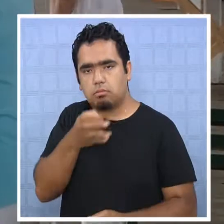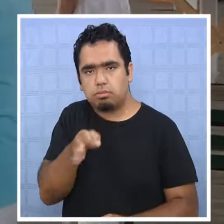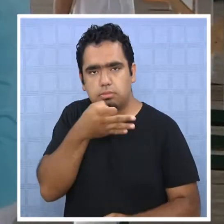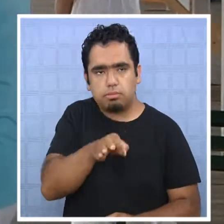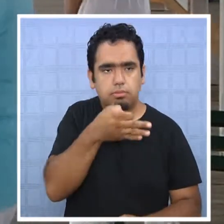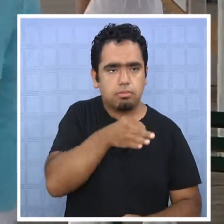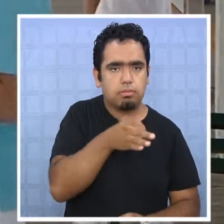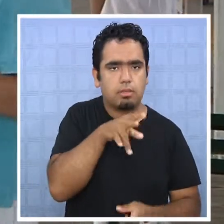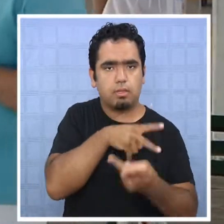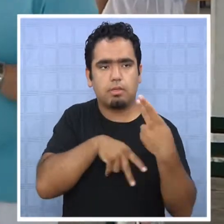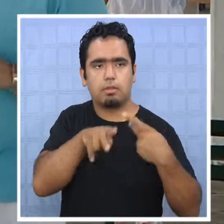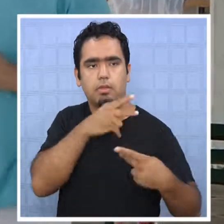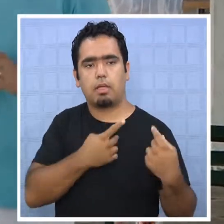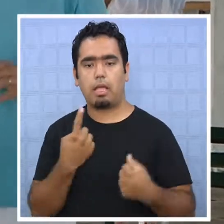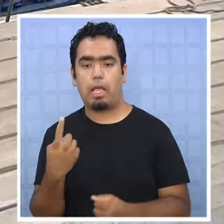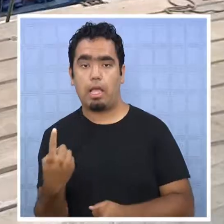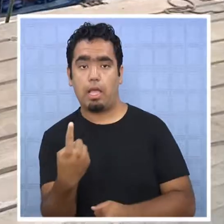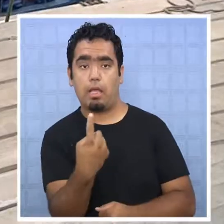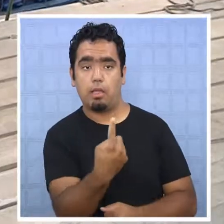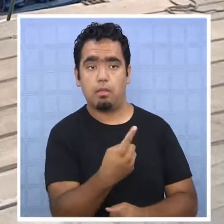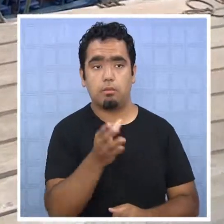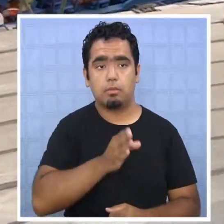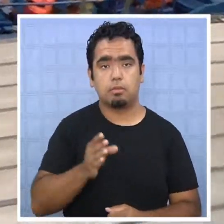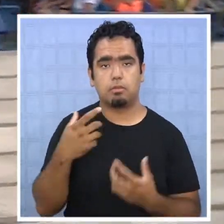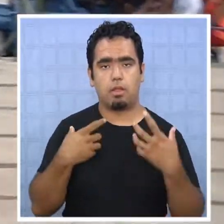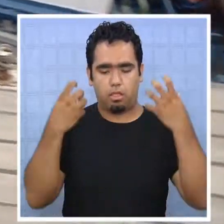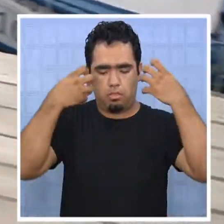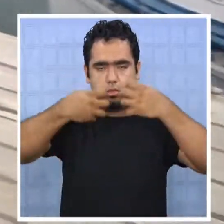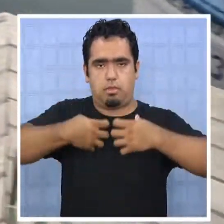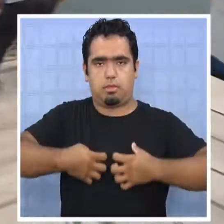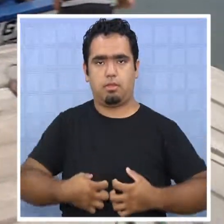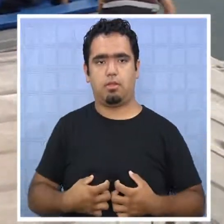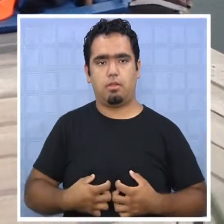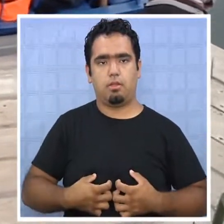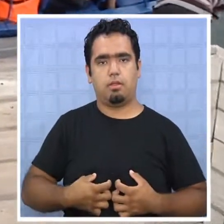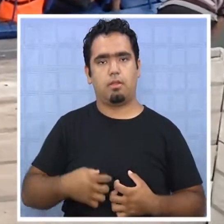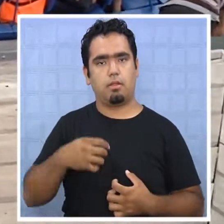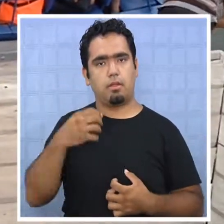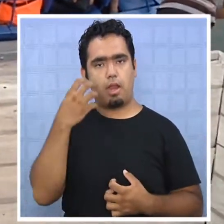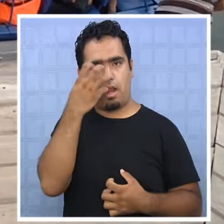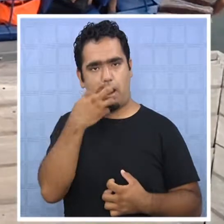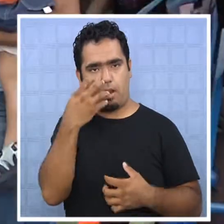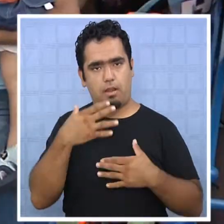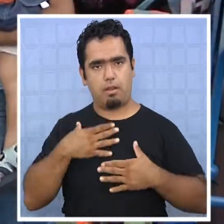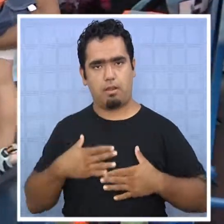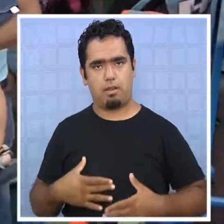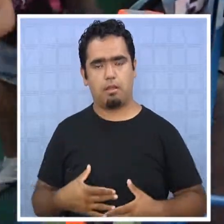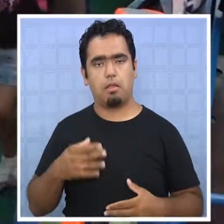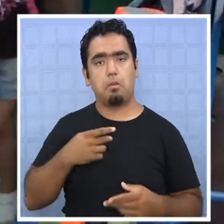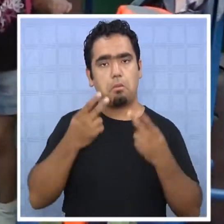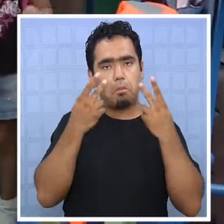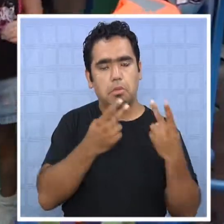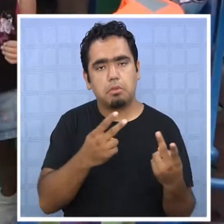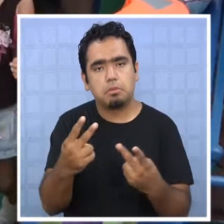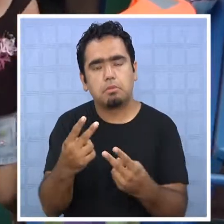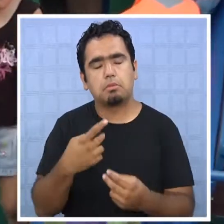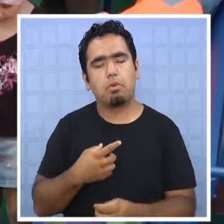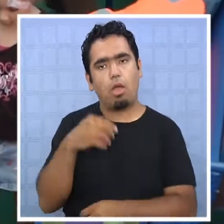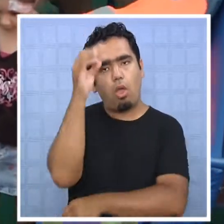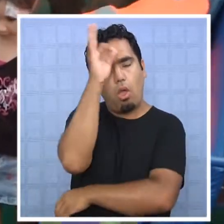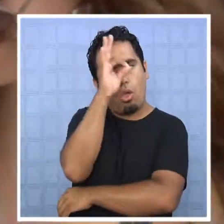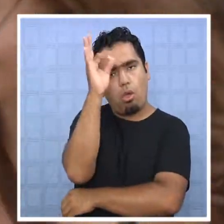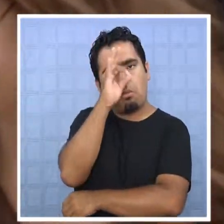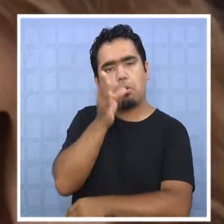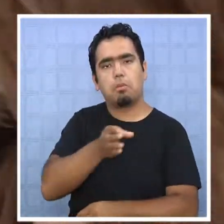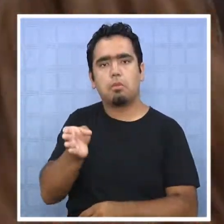describir los lugares y sitios históricos y cada pasajero debe ser provisto de un salvavidas. Al regreso del paseo, las